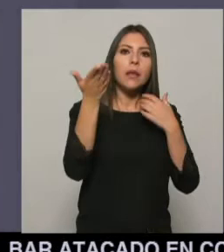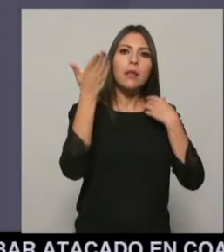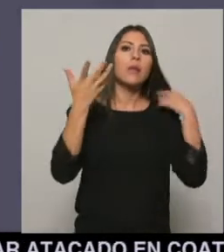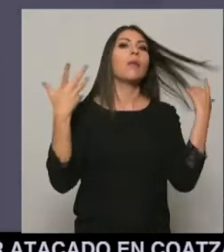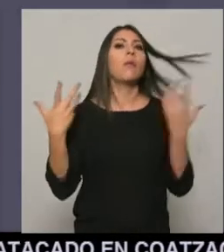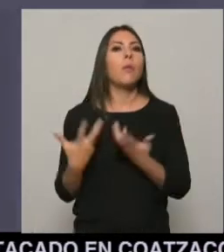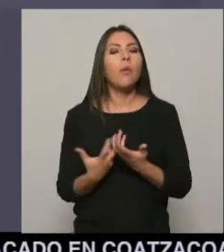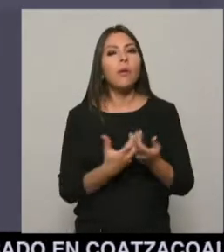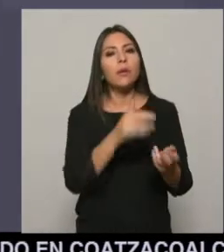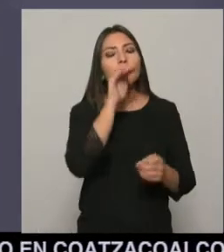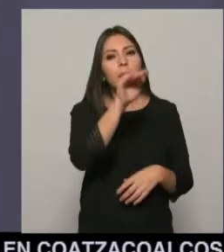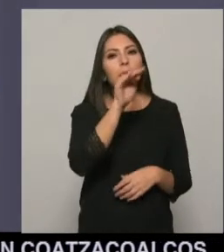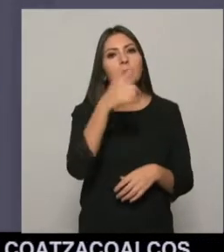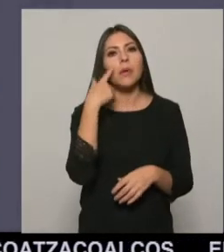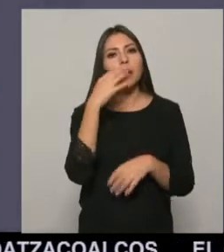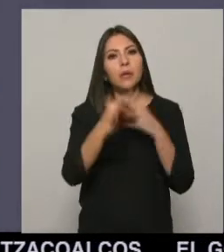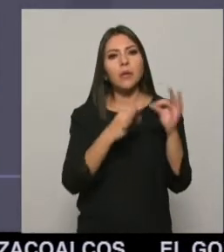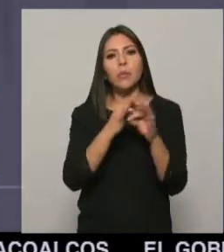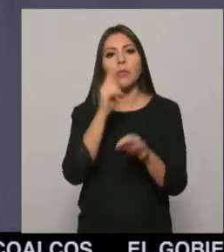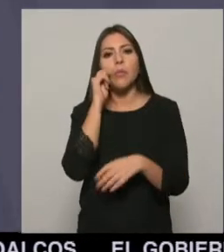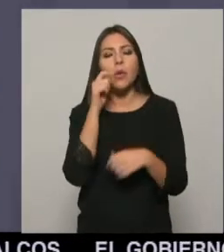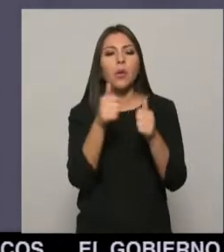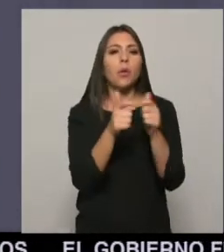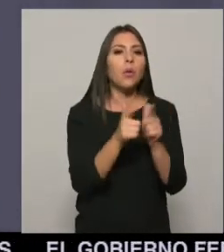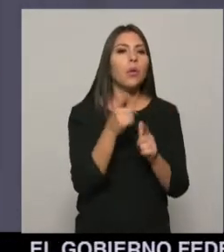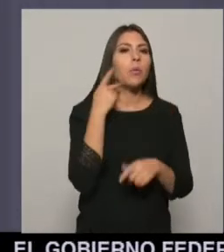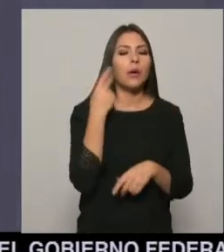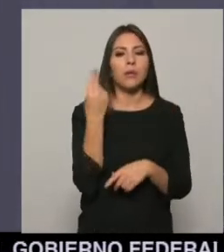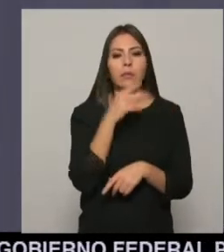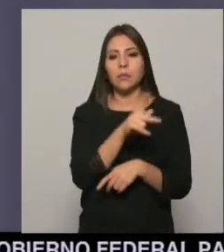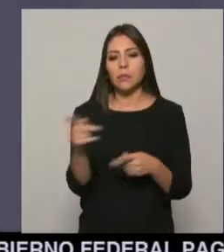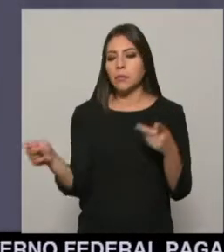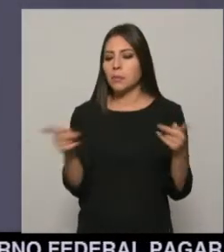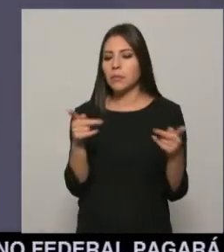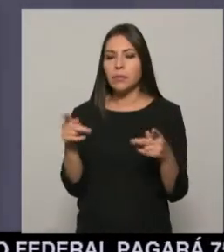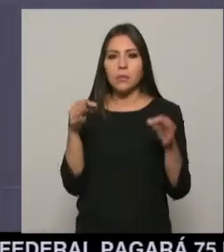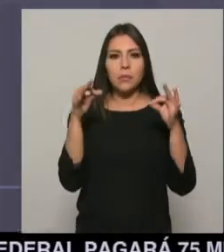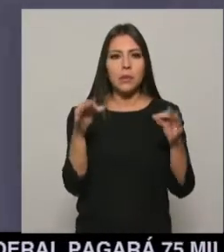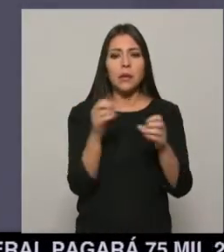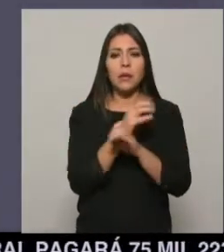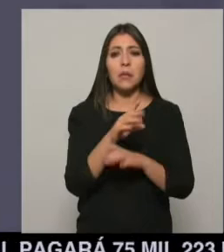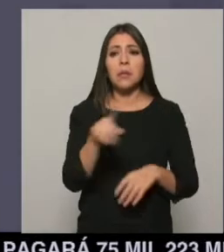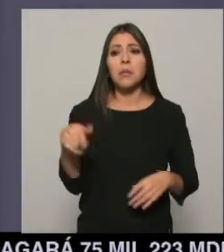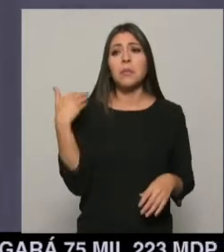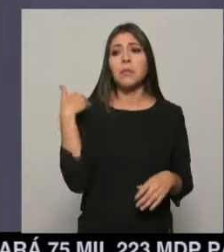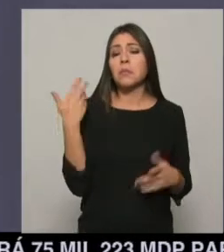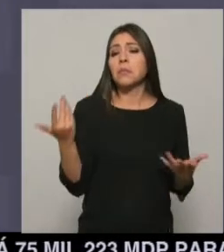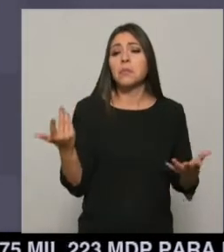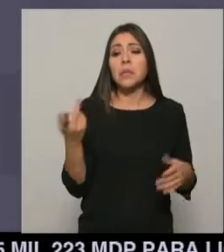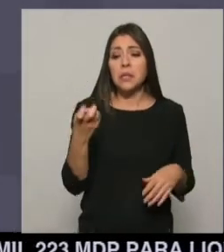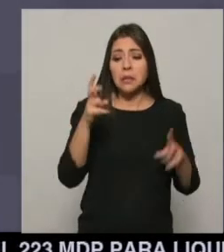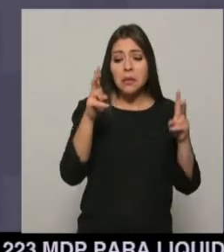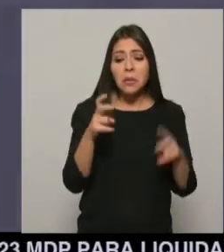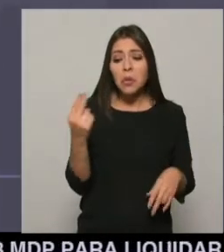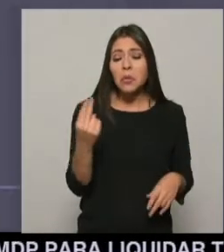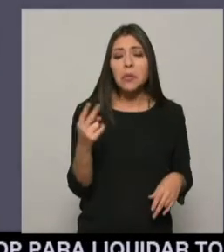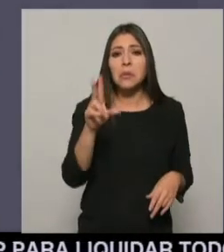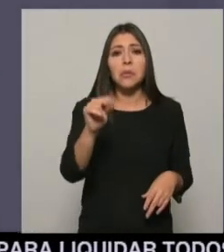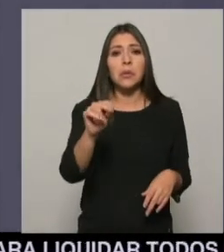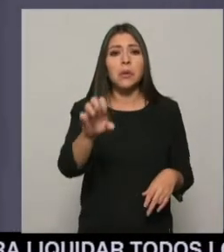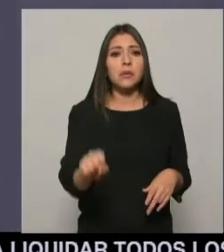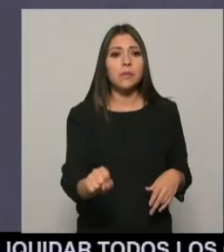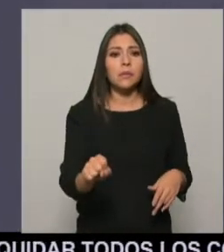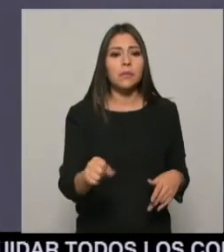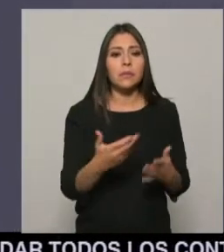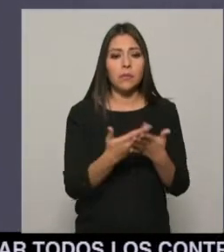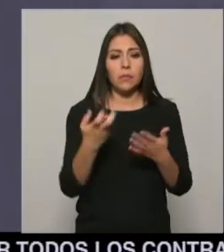conjunta, plural, que más allá de colores y partidos se necesitaban tomar acciones inmediatas, pues lo que nos dijeron es no es un tema urgente. Entonces, esas son